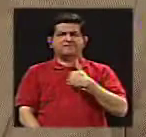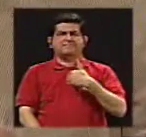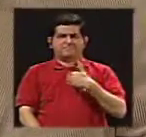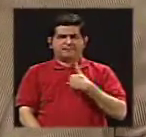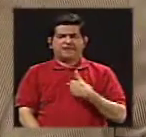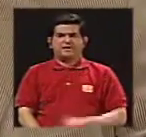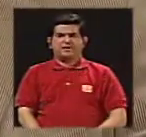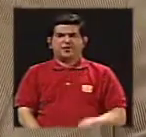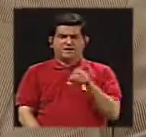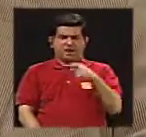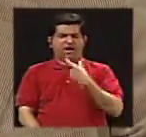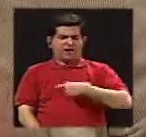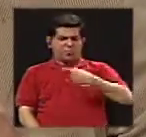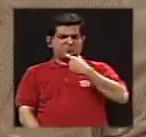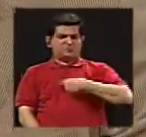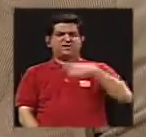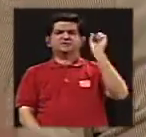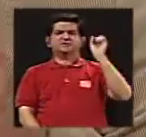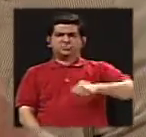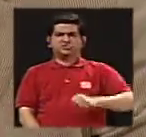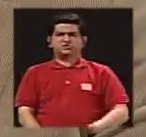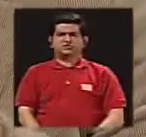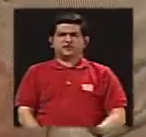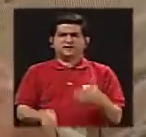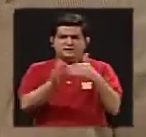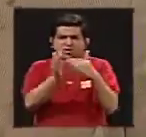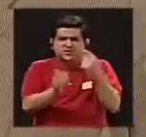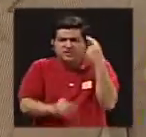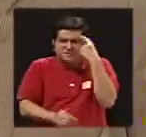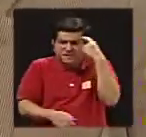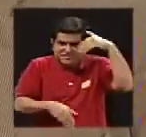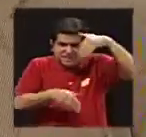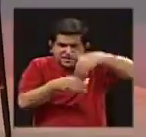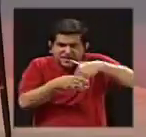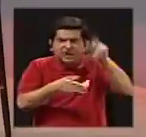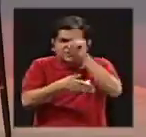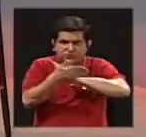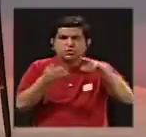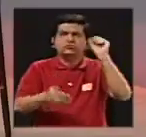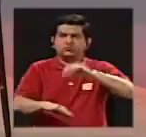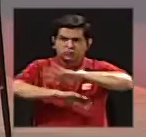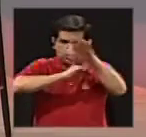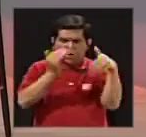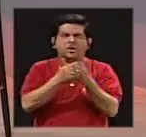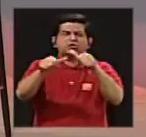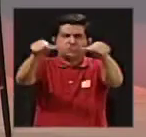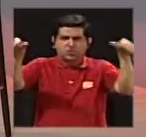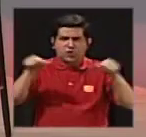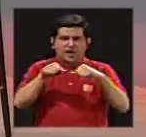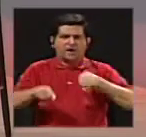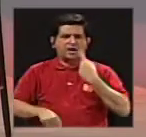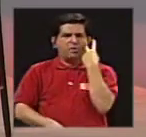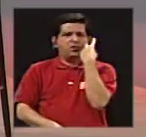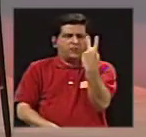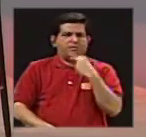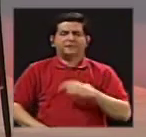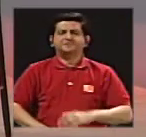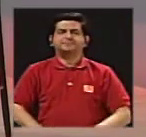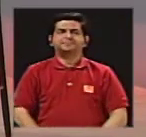hay un tremendo deseo de de repensar de repensar la universidad en todos los ámbitos uno observa